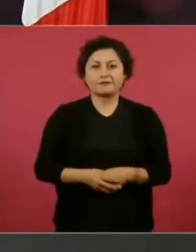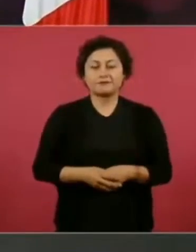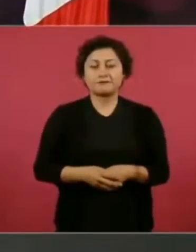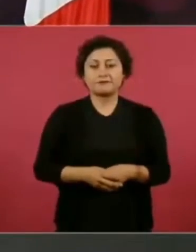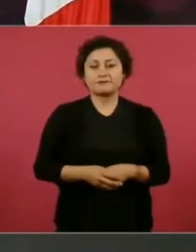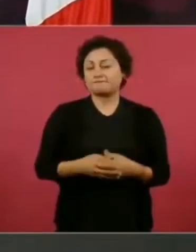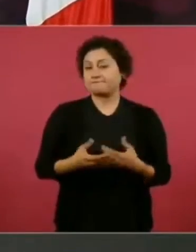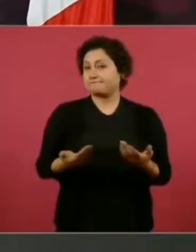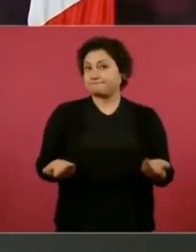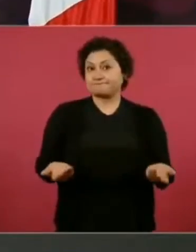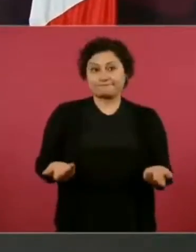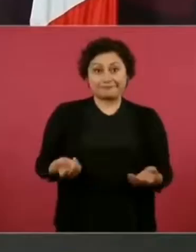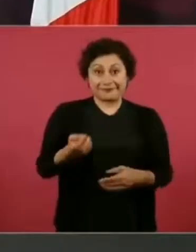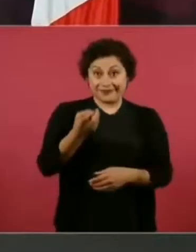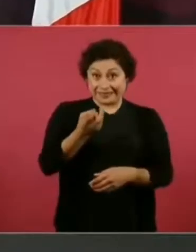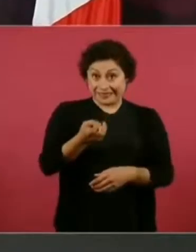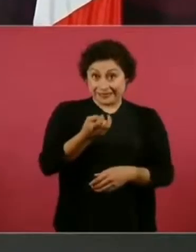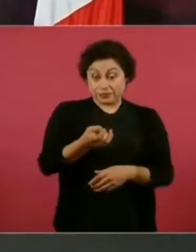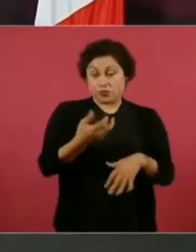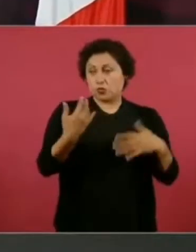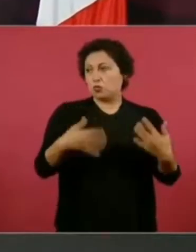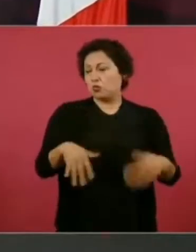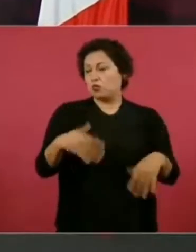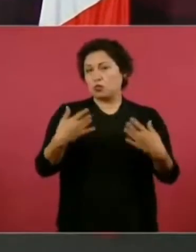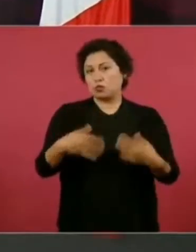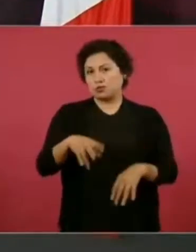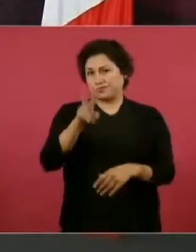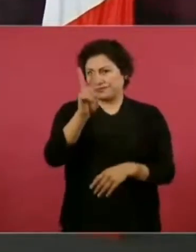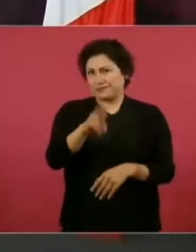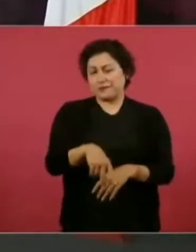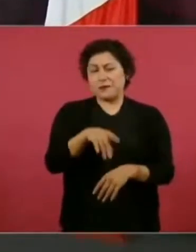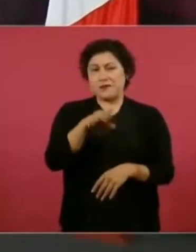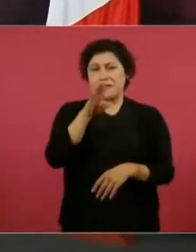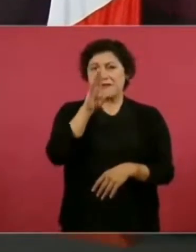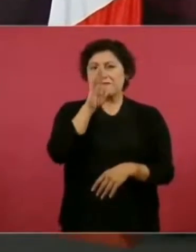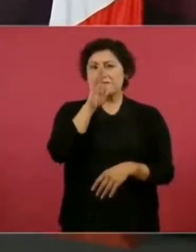Fue una burla de mal gusto.